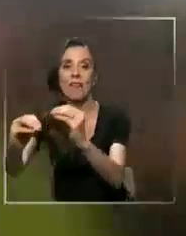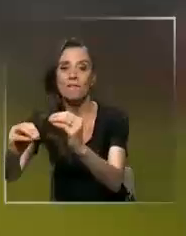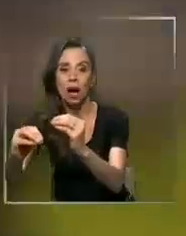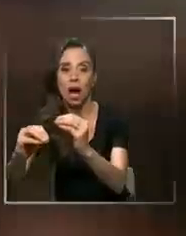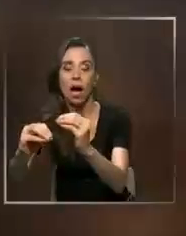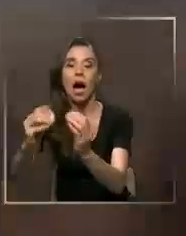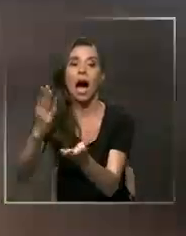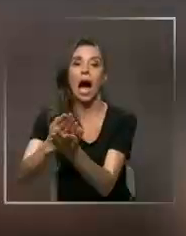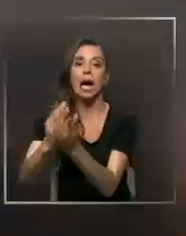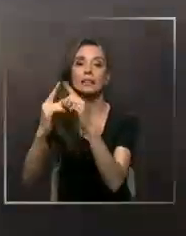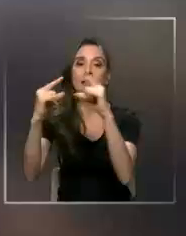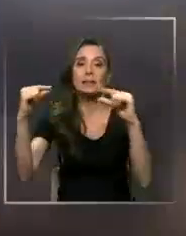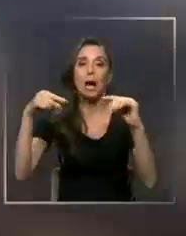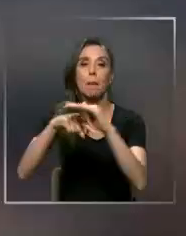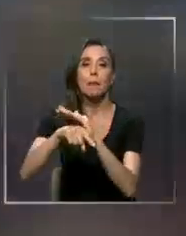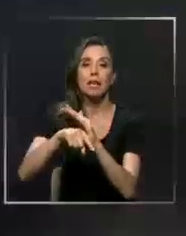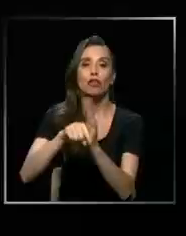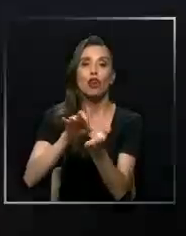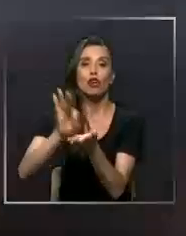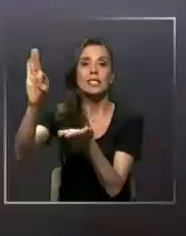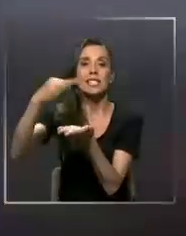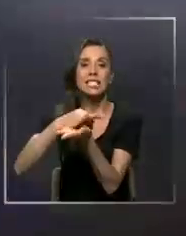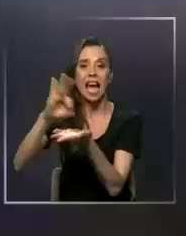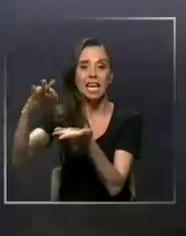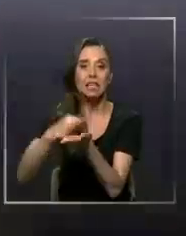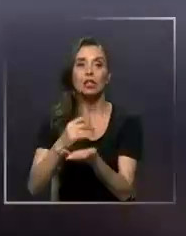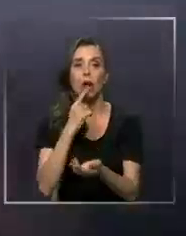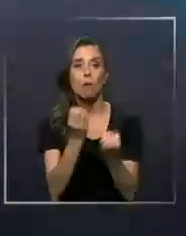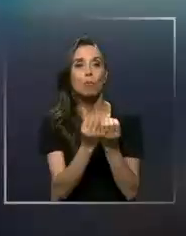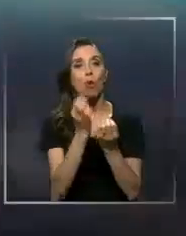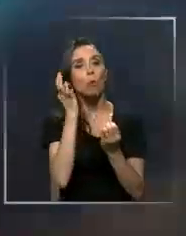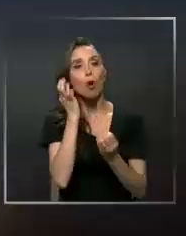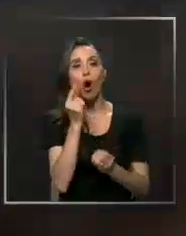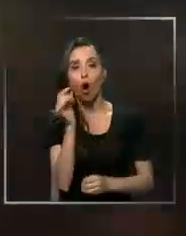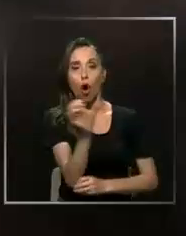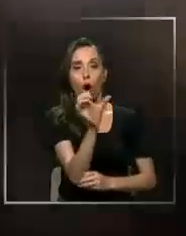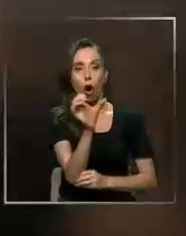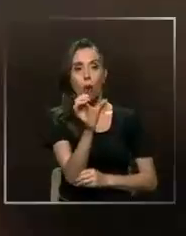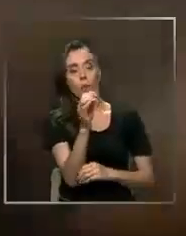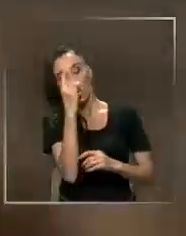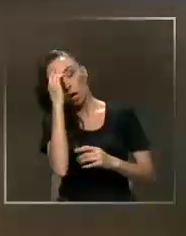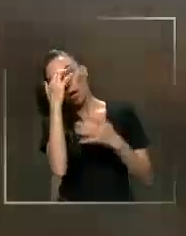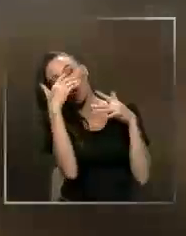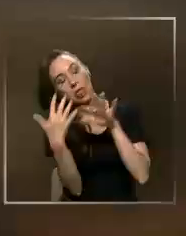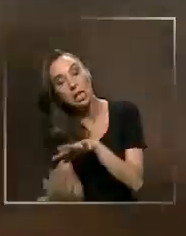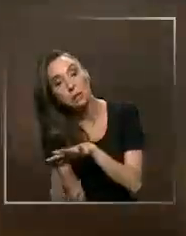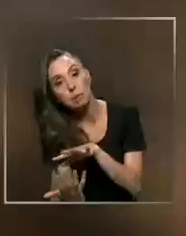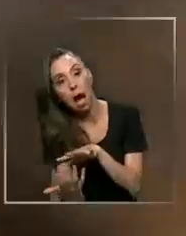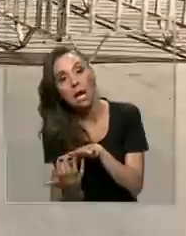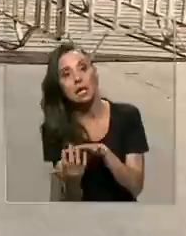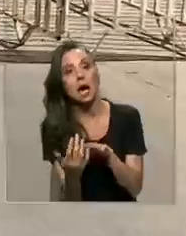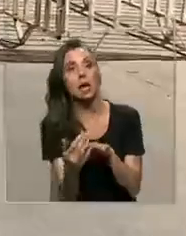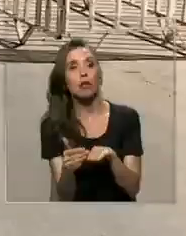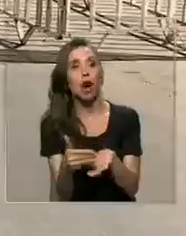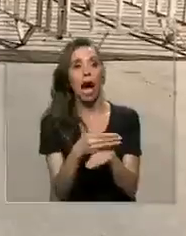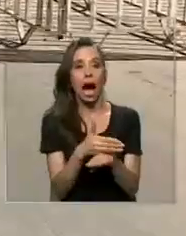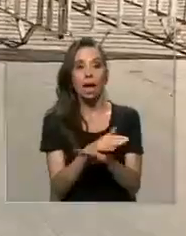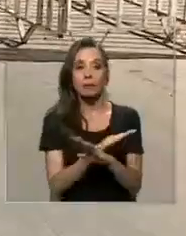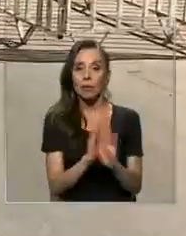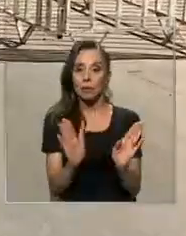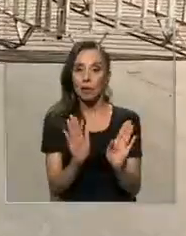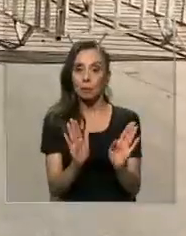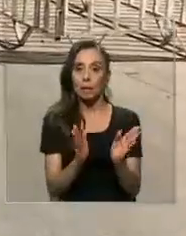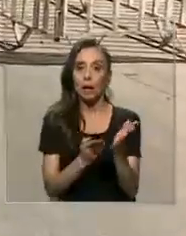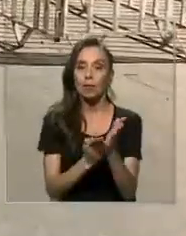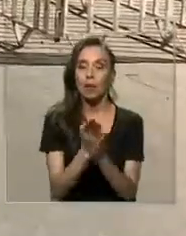hacia la estación de Metro Cerrillos. Sí, salieron hartas chicas y chicos menos desmayados, incluso antes de terminar, o